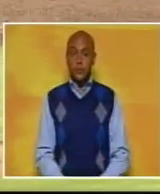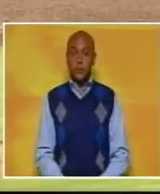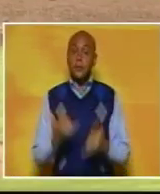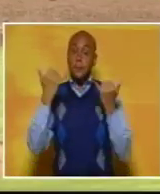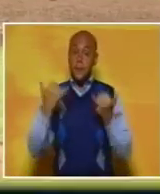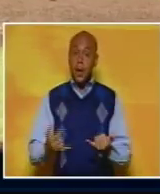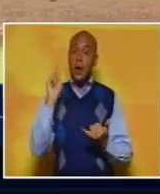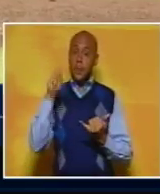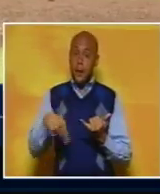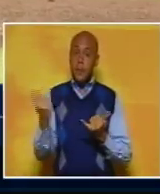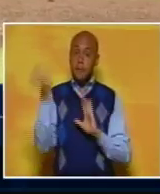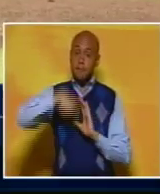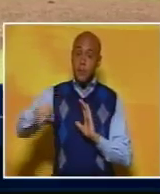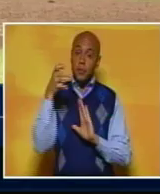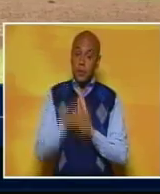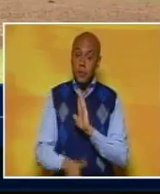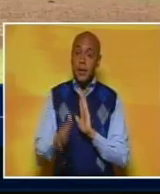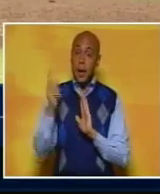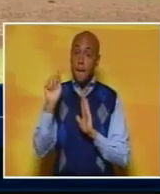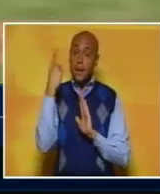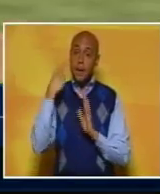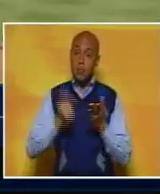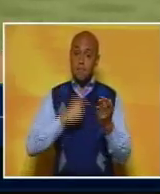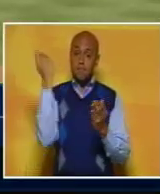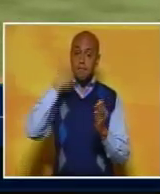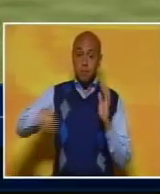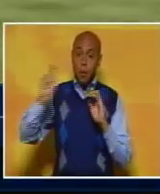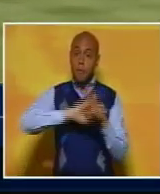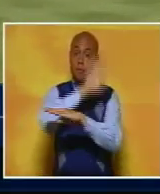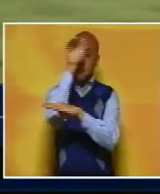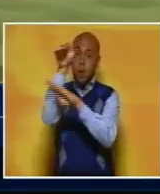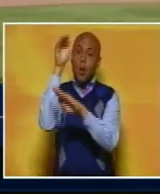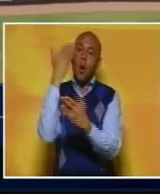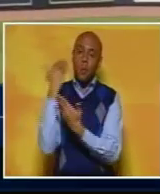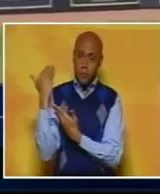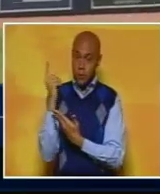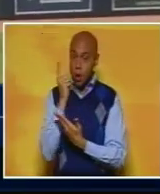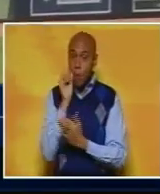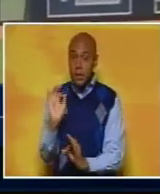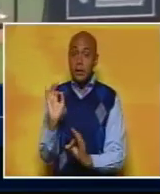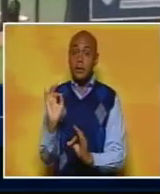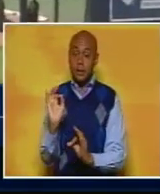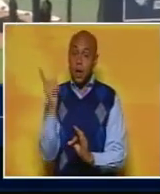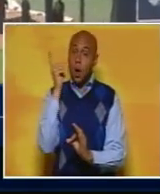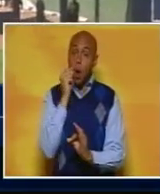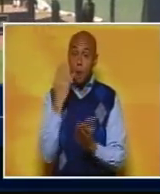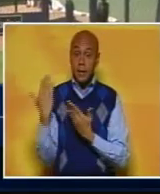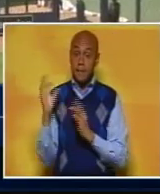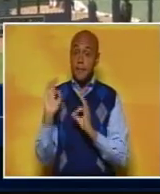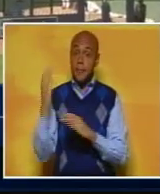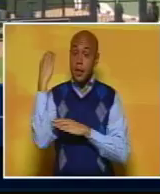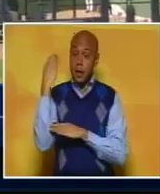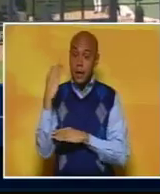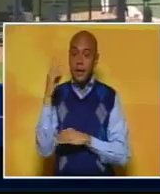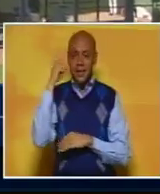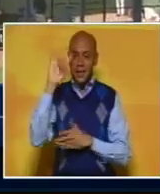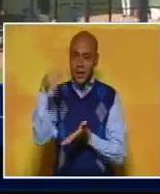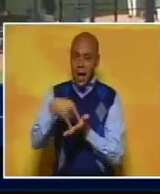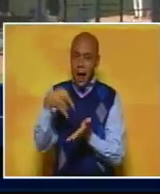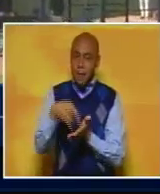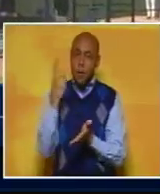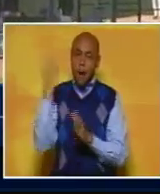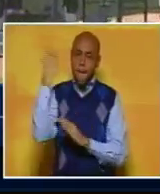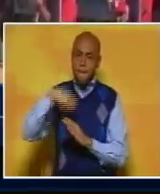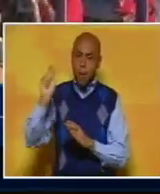Pasamos a las grandes ligas y a ver el primer jonrón del Spring Training para Denis Ortega. El carabobeño pegó este tablazo solitario por el